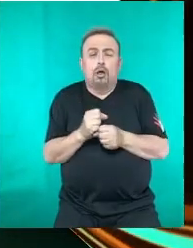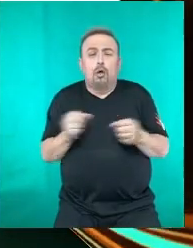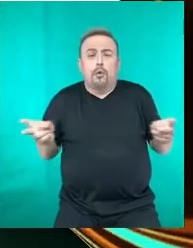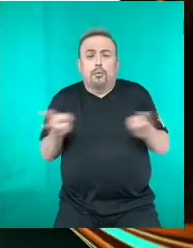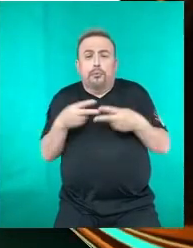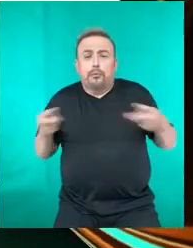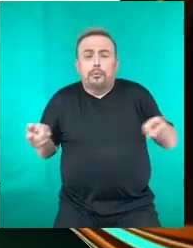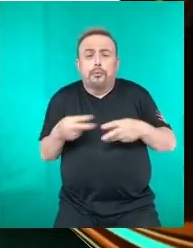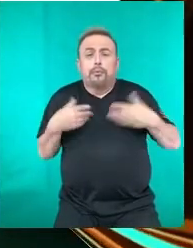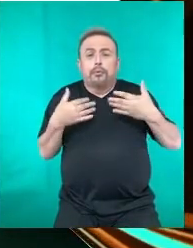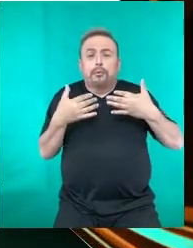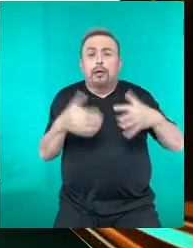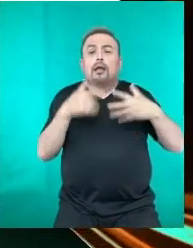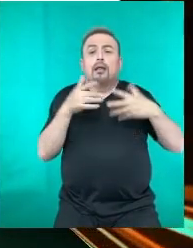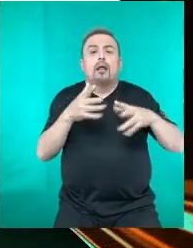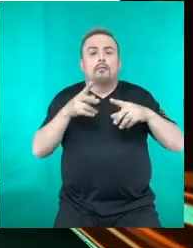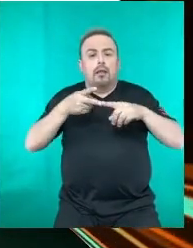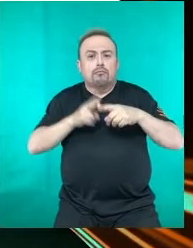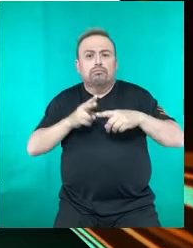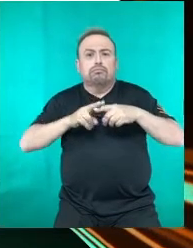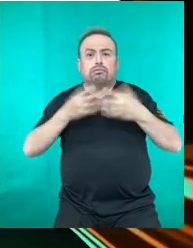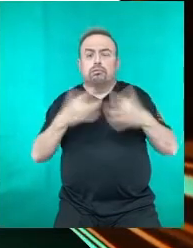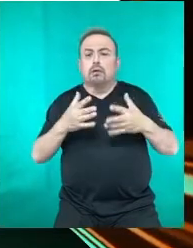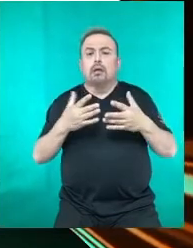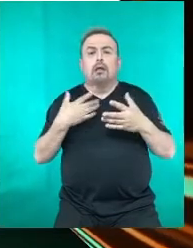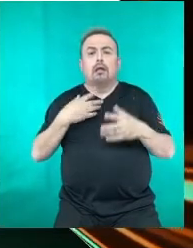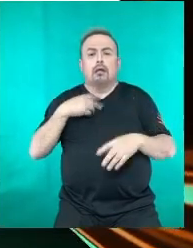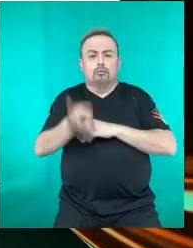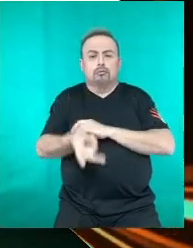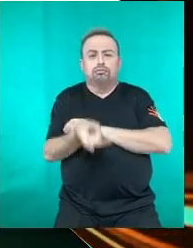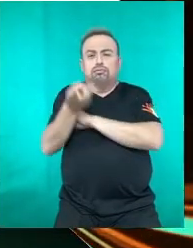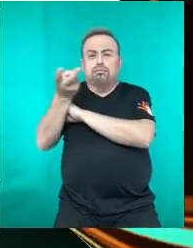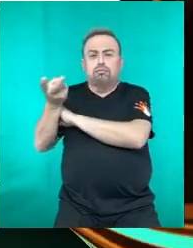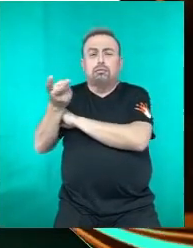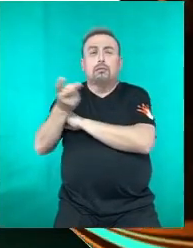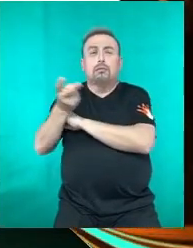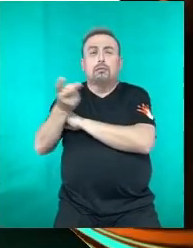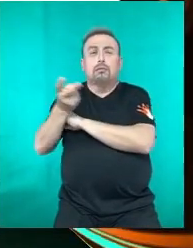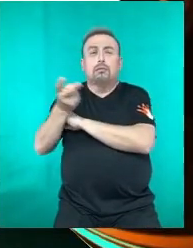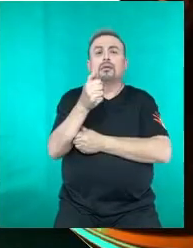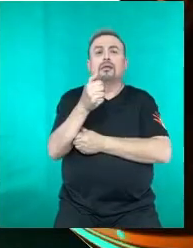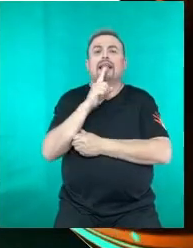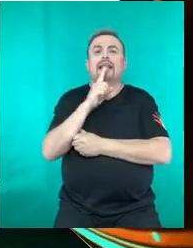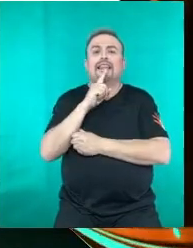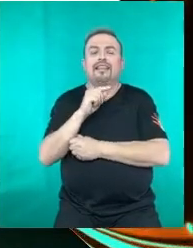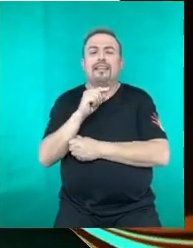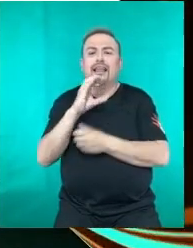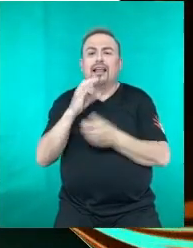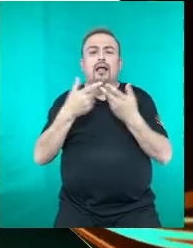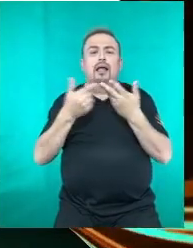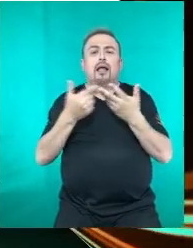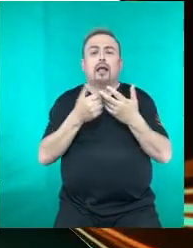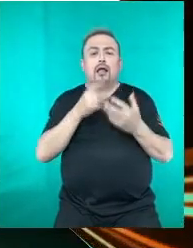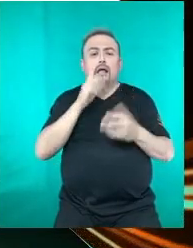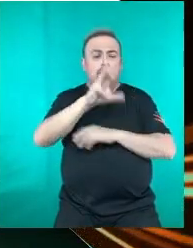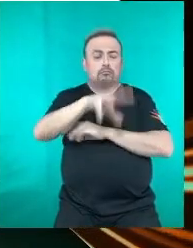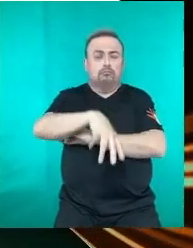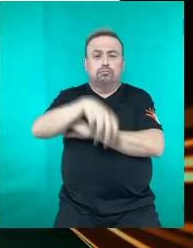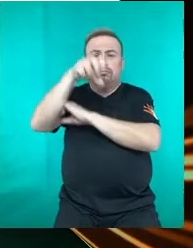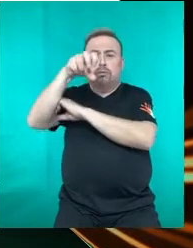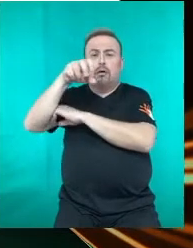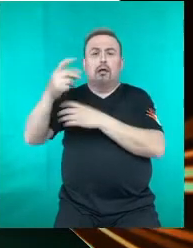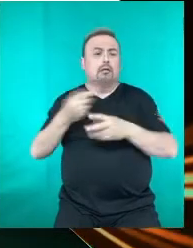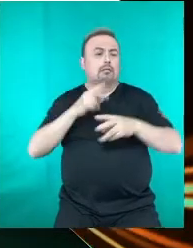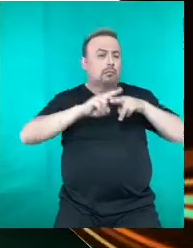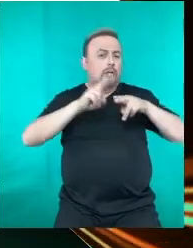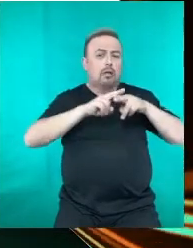equipamiento para mantenimiento en sí, puente de grúas, tecles, grúas horquillas, alzahombres también cuando hay que hacer mantenimiento y